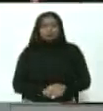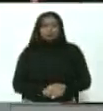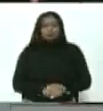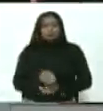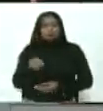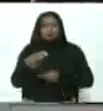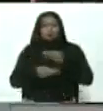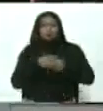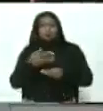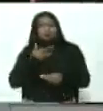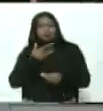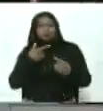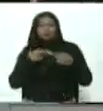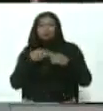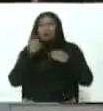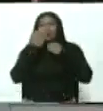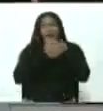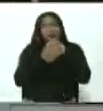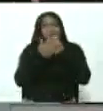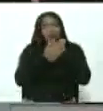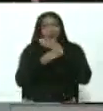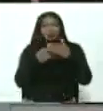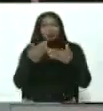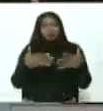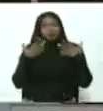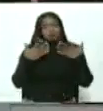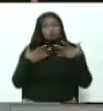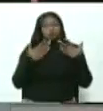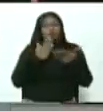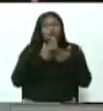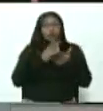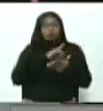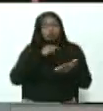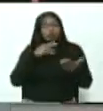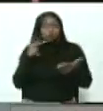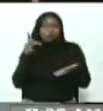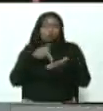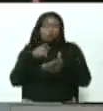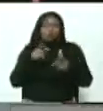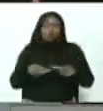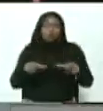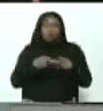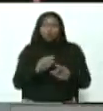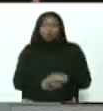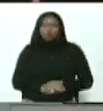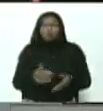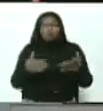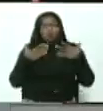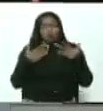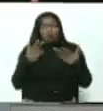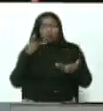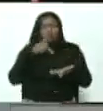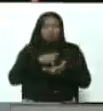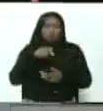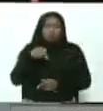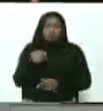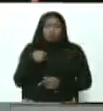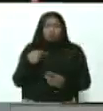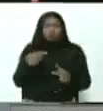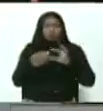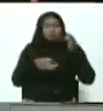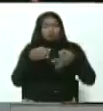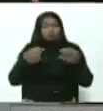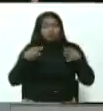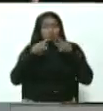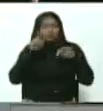hace sentir este cariño y esta emoción cada vez que venimos acá. Y esta emoción hoy está más que